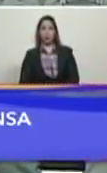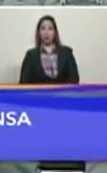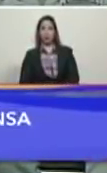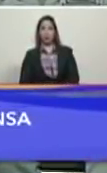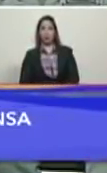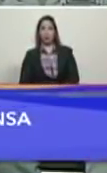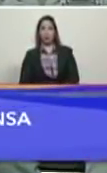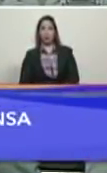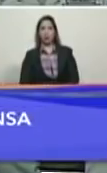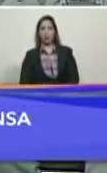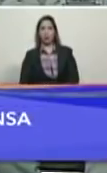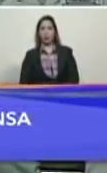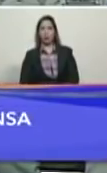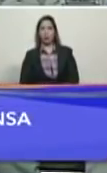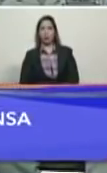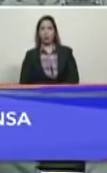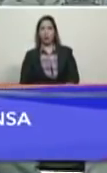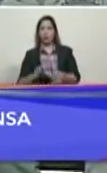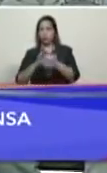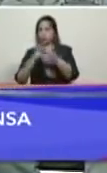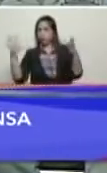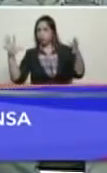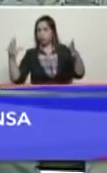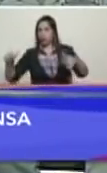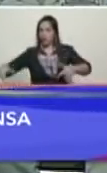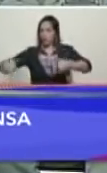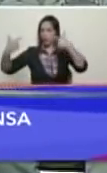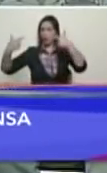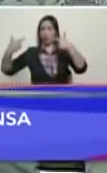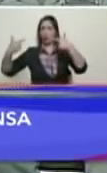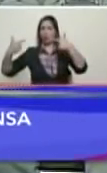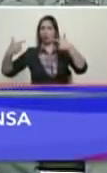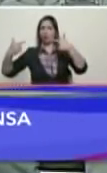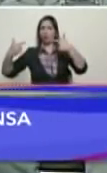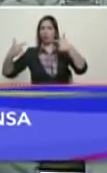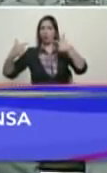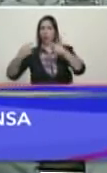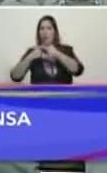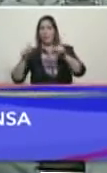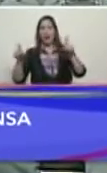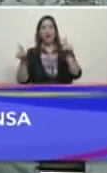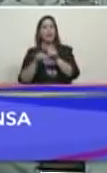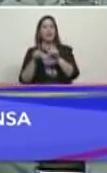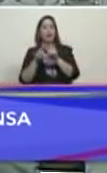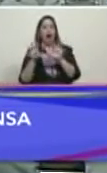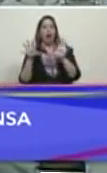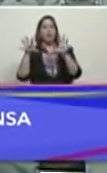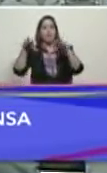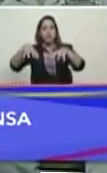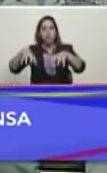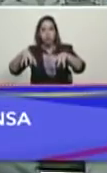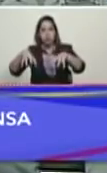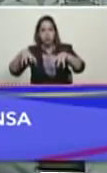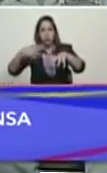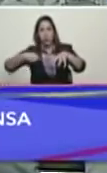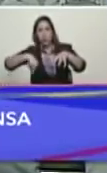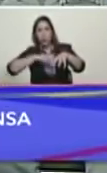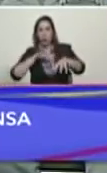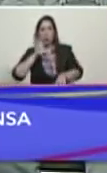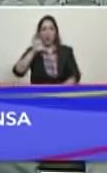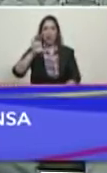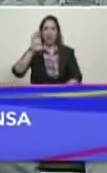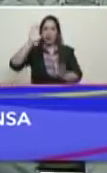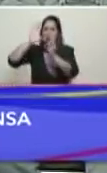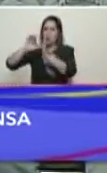dividirla, enfrentarla, para ponerle las garras a nuestro país y robarnos